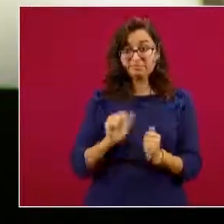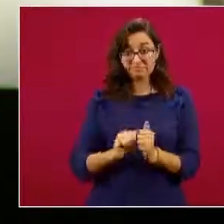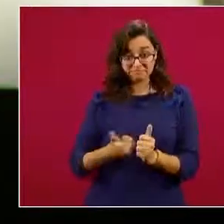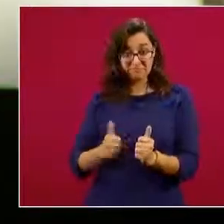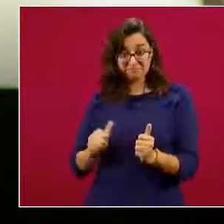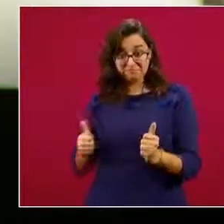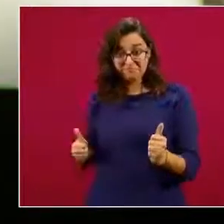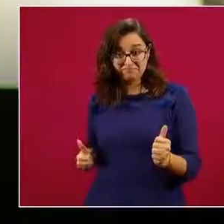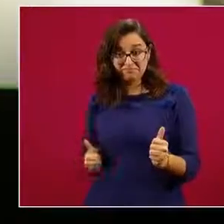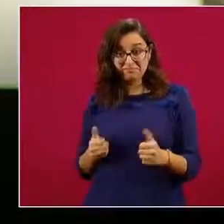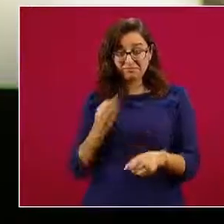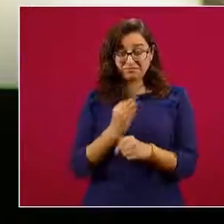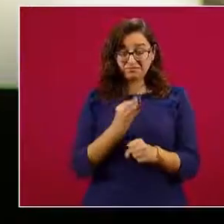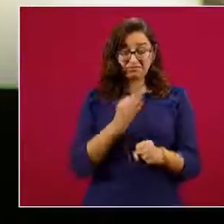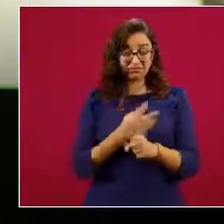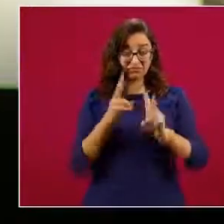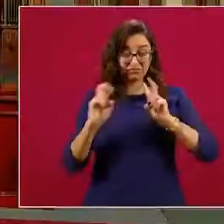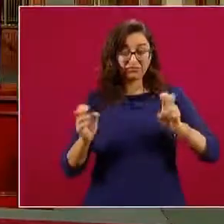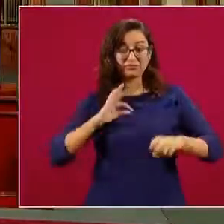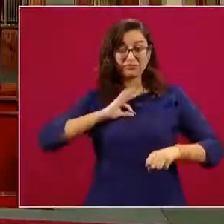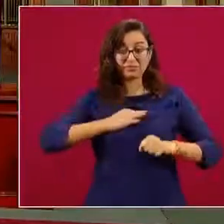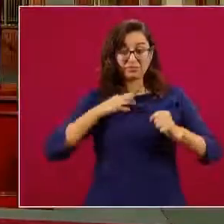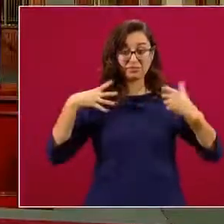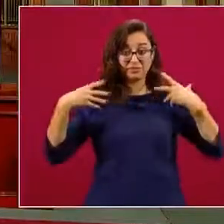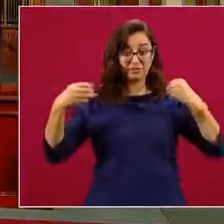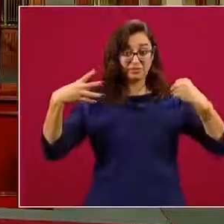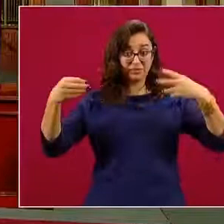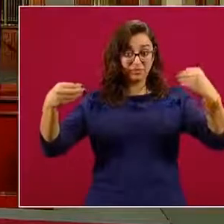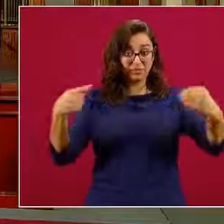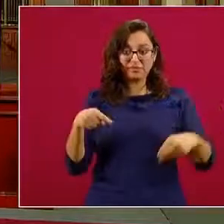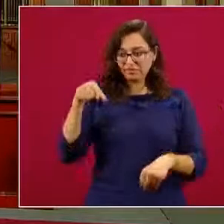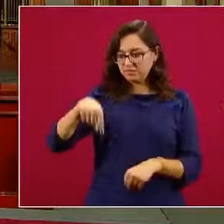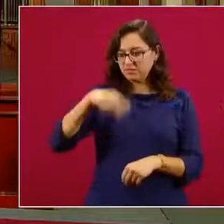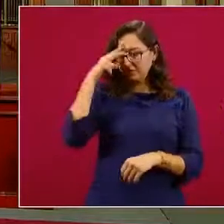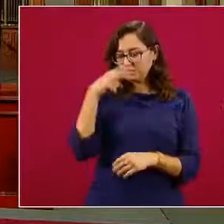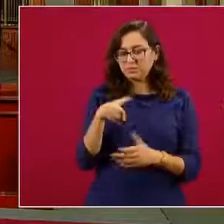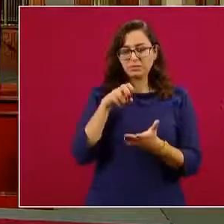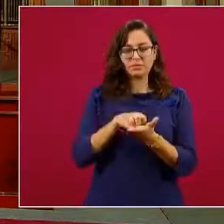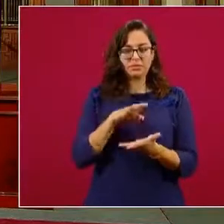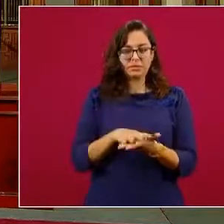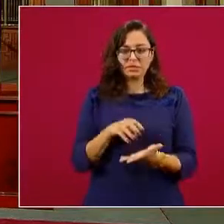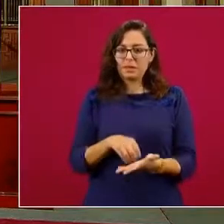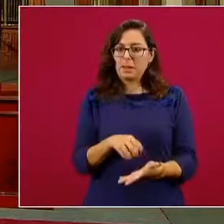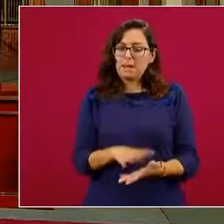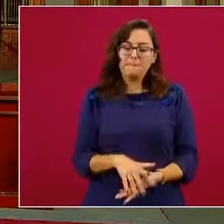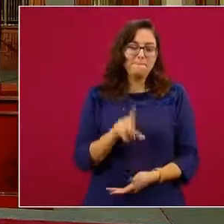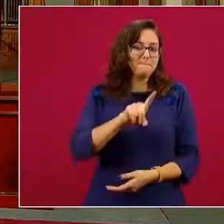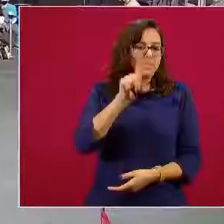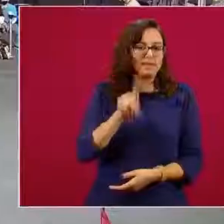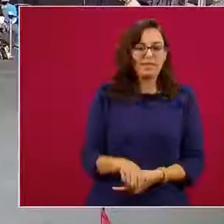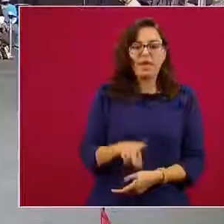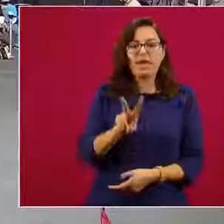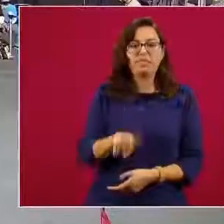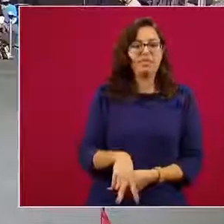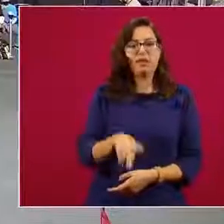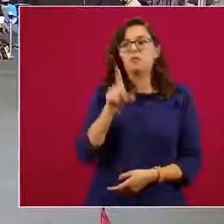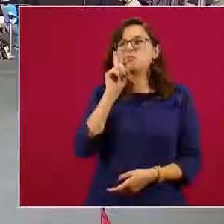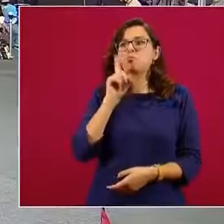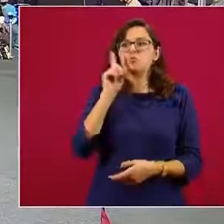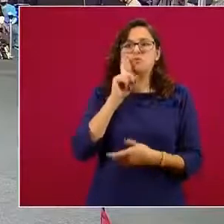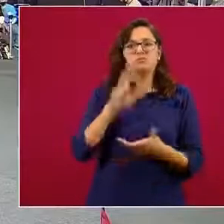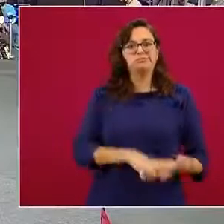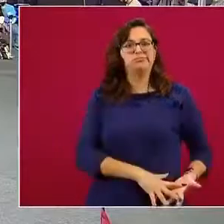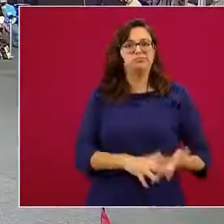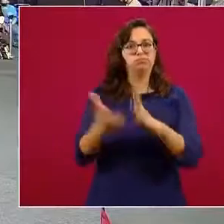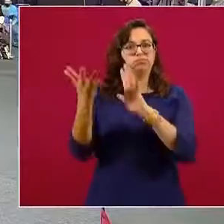gran retroceso por toda la pandemia y todo esto. Pues aquí en México se ha documentado la excesiva violencia que ha generado la cuarentena